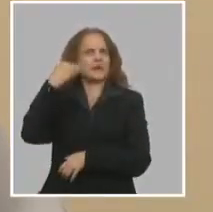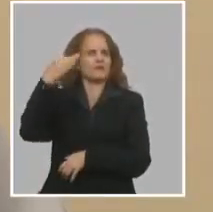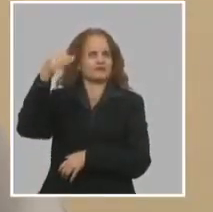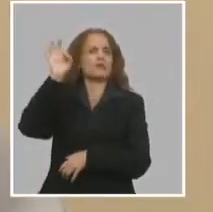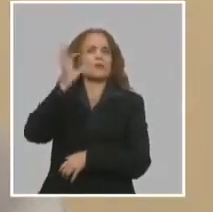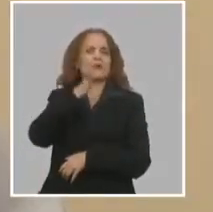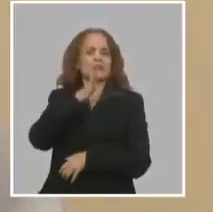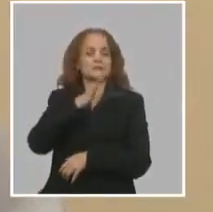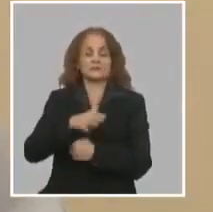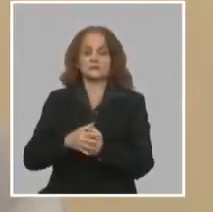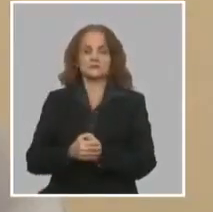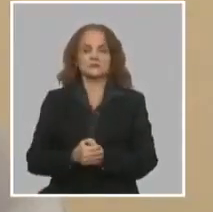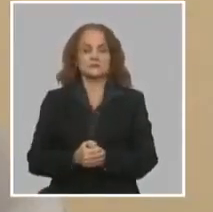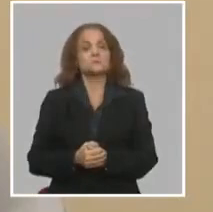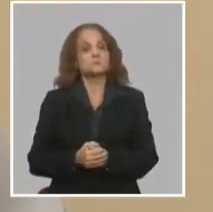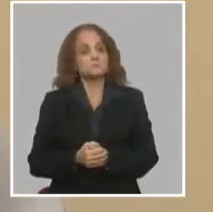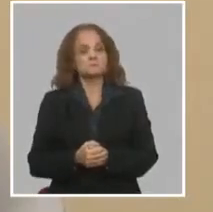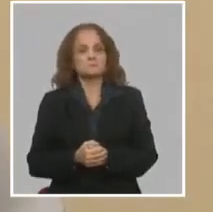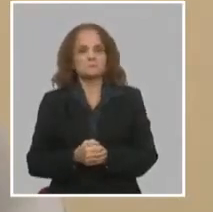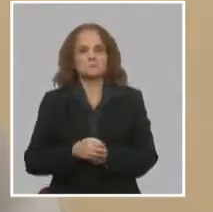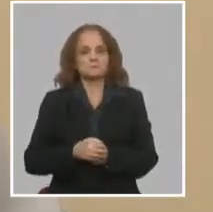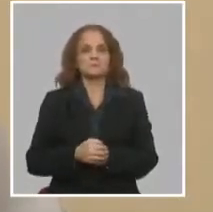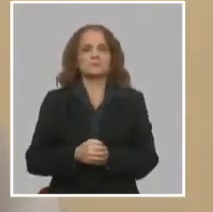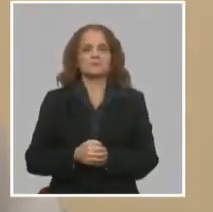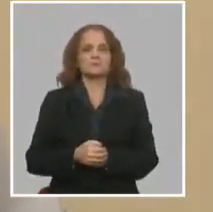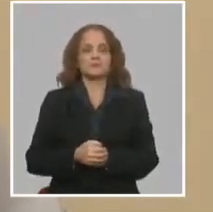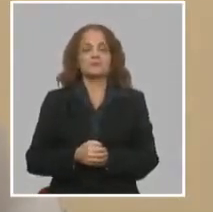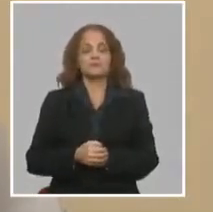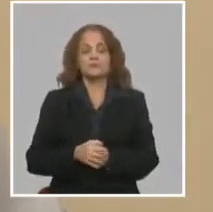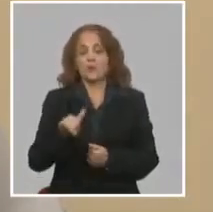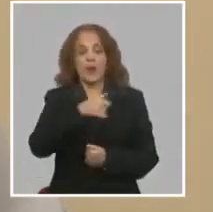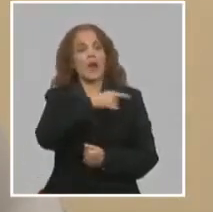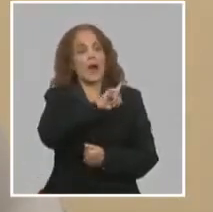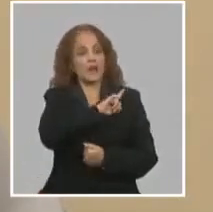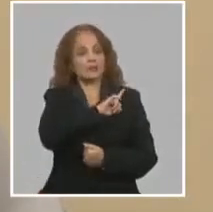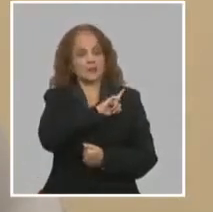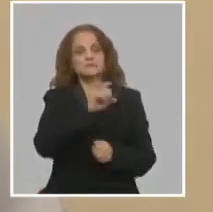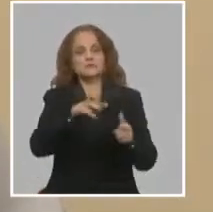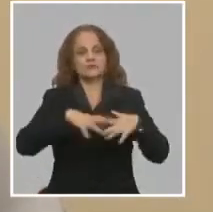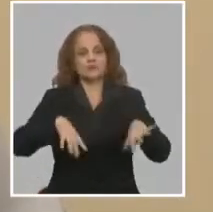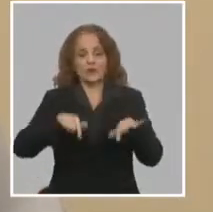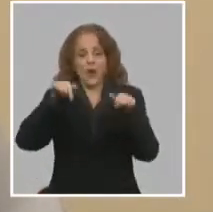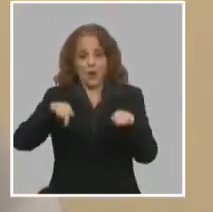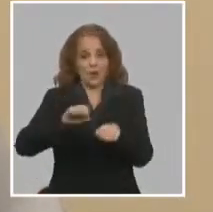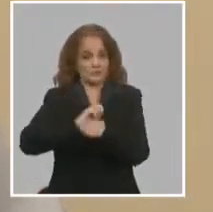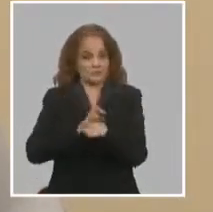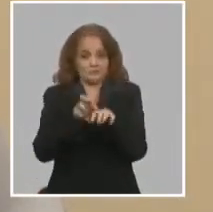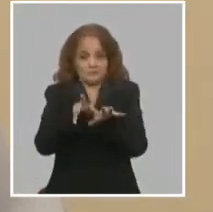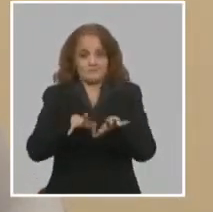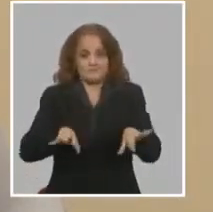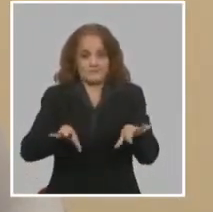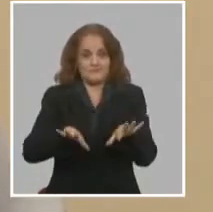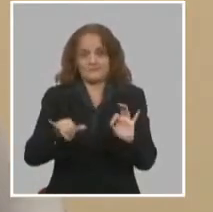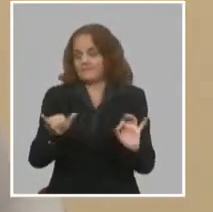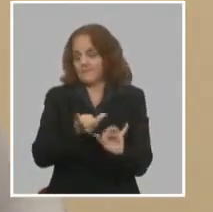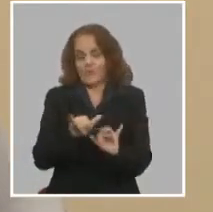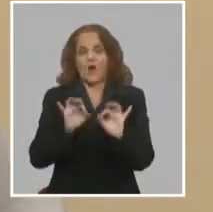haciendo en otros momentos y en estos momentos de la COVID, y que nosotros los médicos estamos preparados en Cuba?